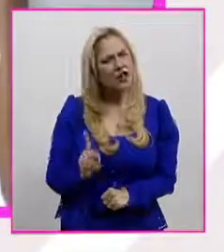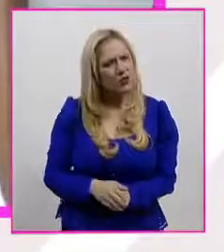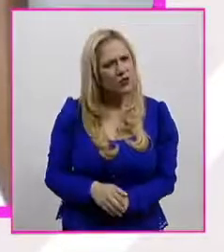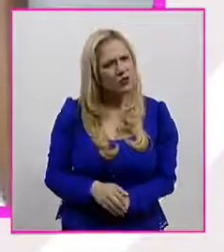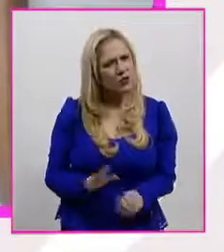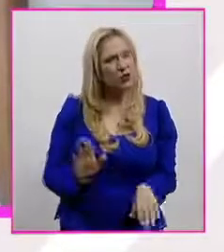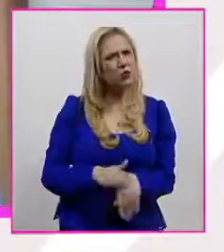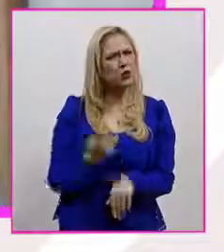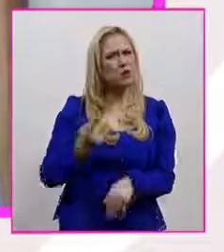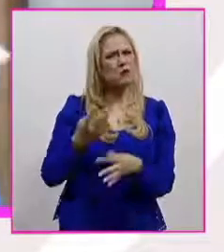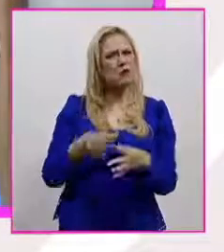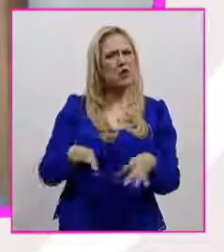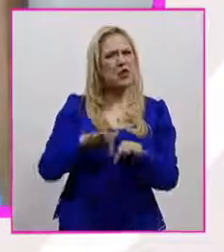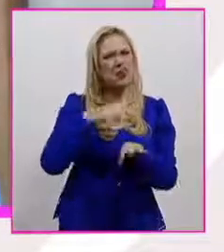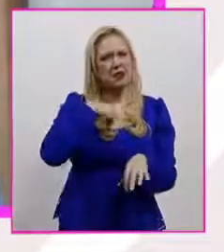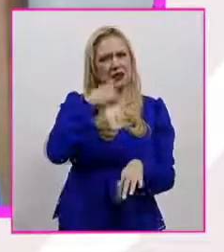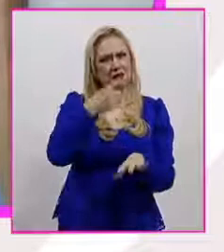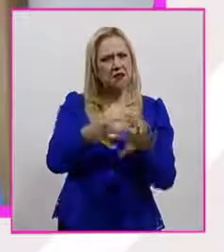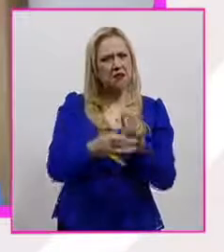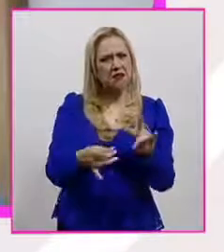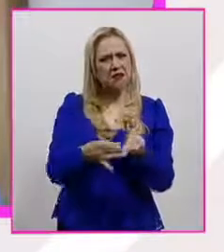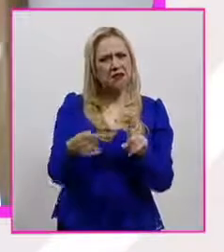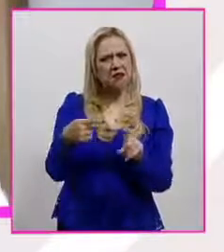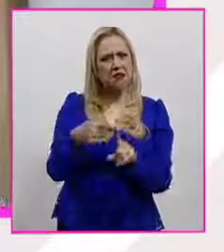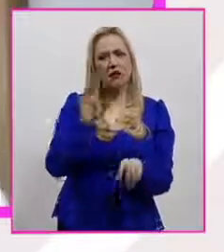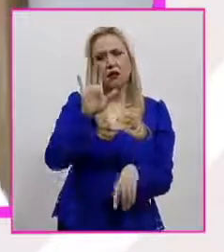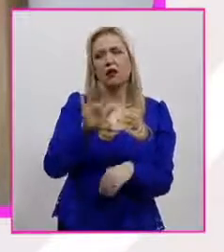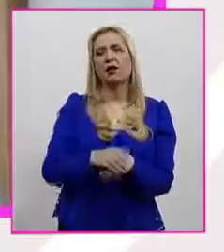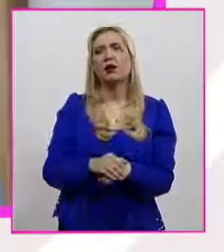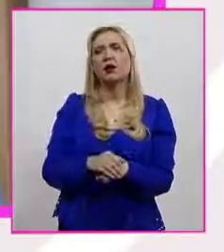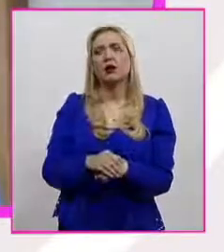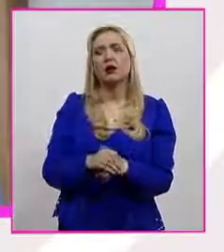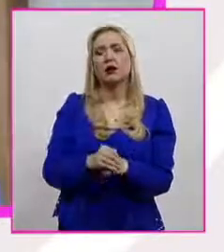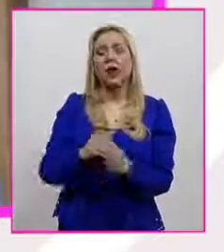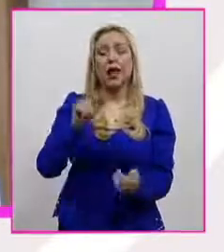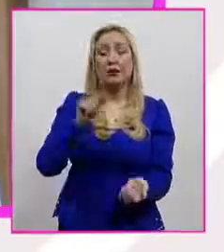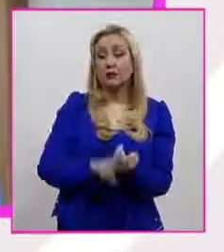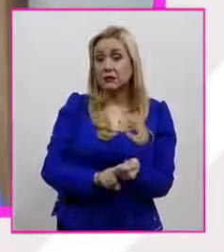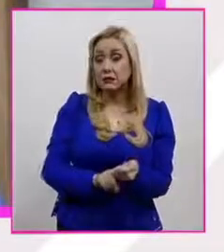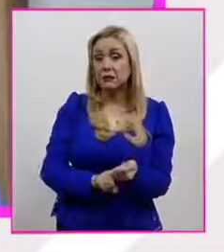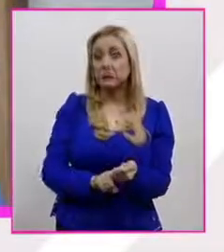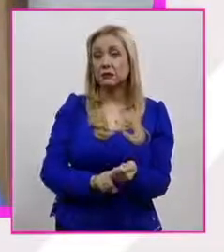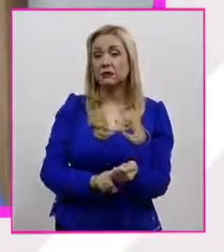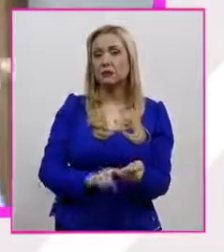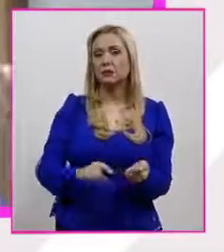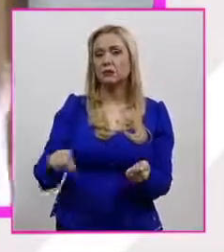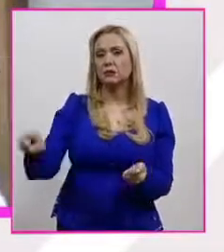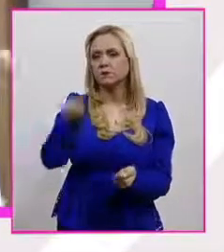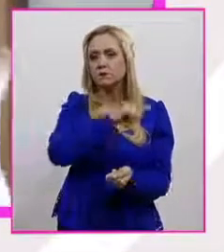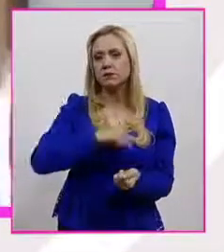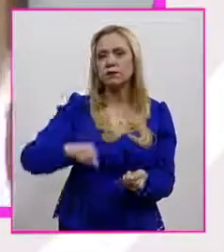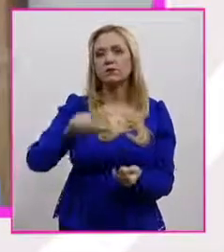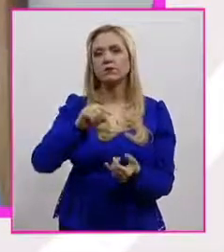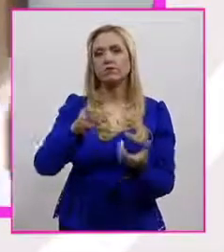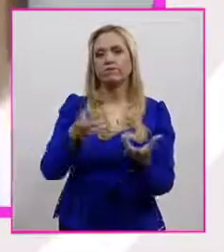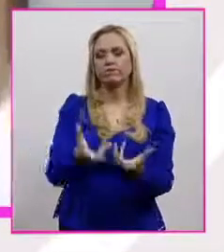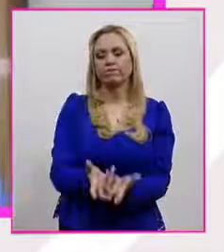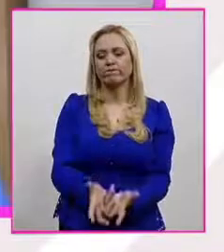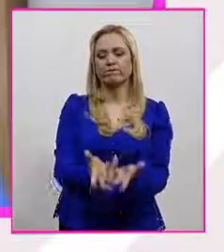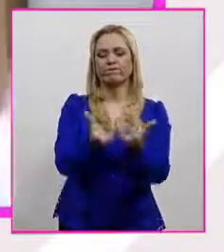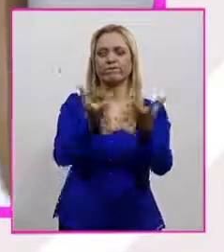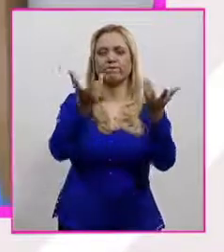señalarlo? Bueno, en el caso estadounidense hubo instituciones que deliberadamente generaron una segregación no